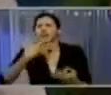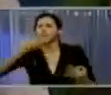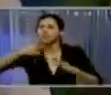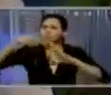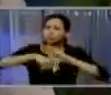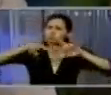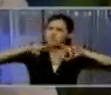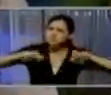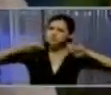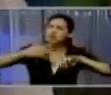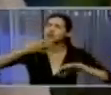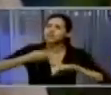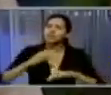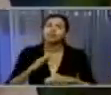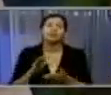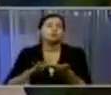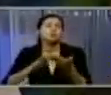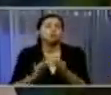la reparación de las víctimas.